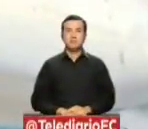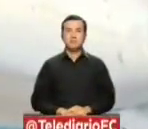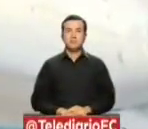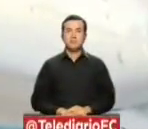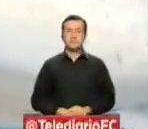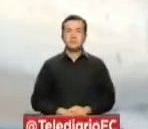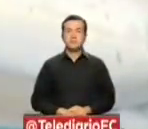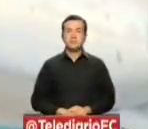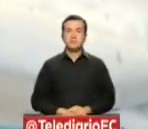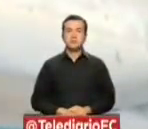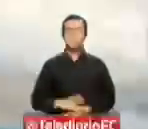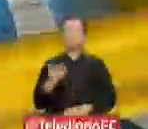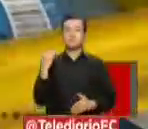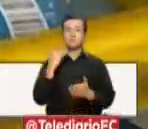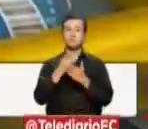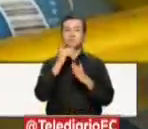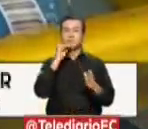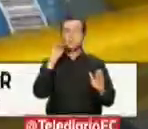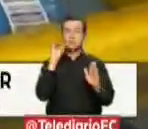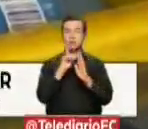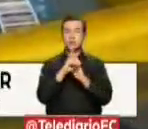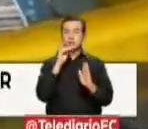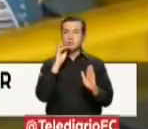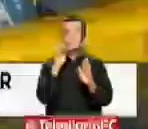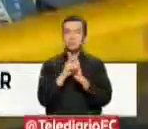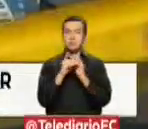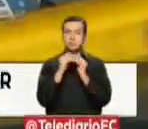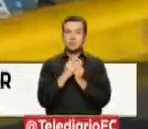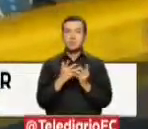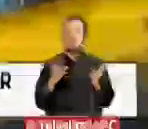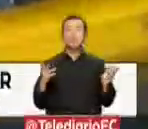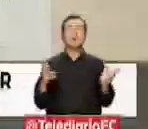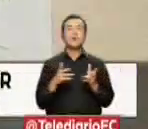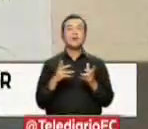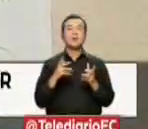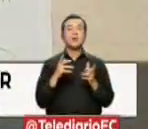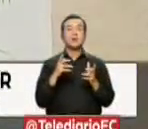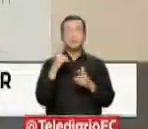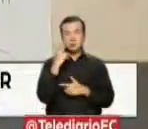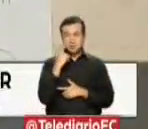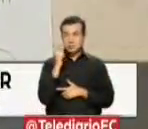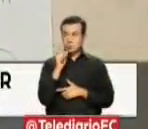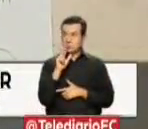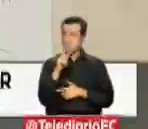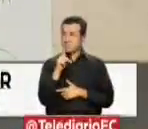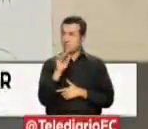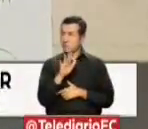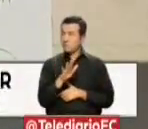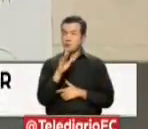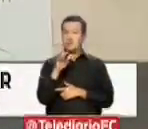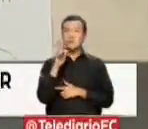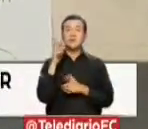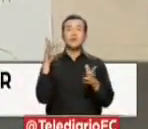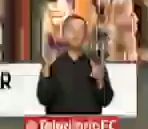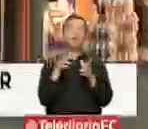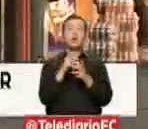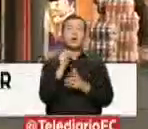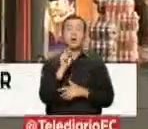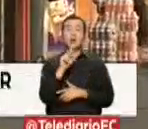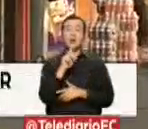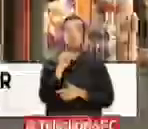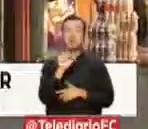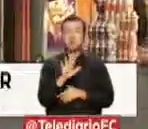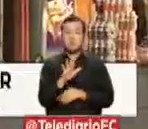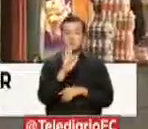Tras las recientes denuncias de productos lácteos contaminados, la Agencia Nacional de Regulación, Control y Vigilancia Sanitaria, ARCSA, hace